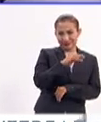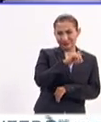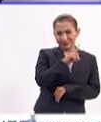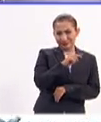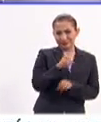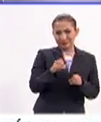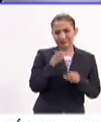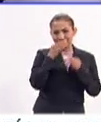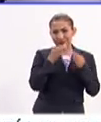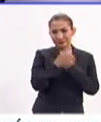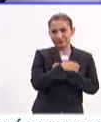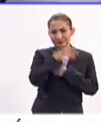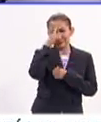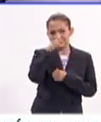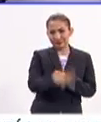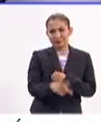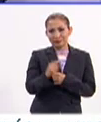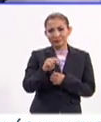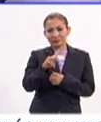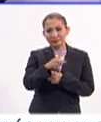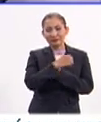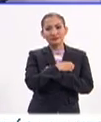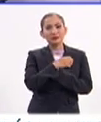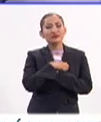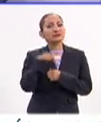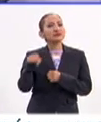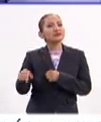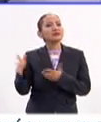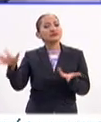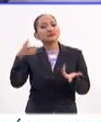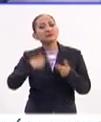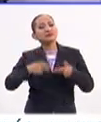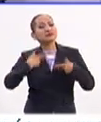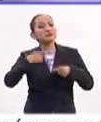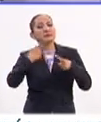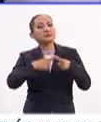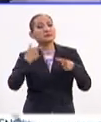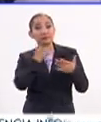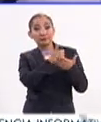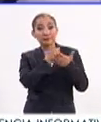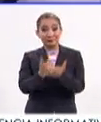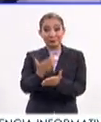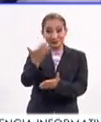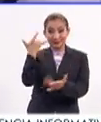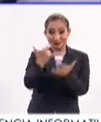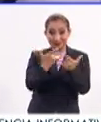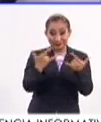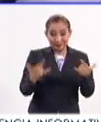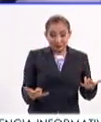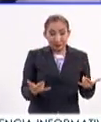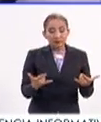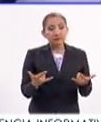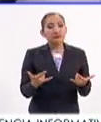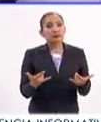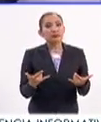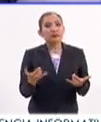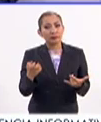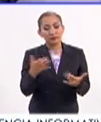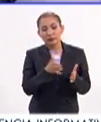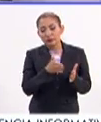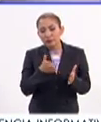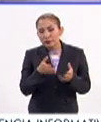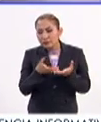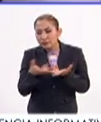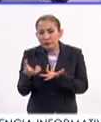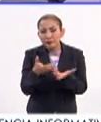la Agencia Informativa de Educación de México, de Televisión Educativa, de estas personalidades que han cambiado pues eso, el rumbo